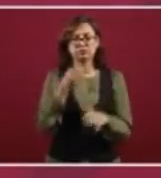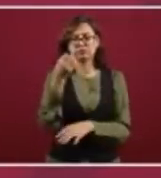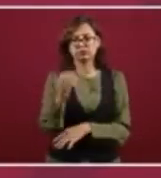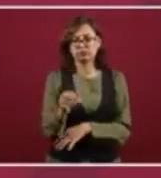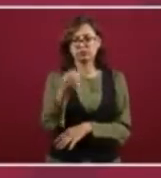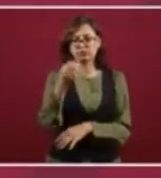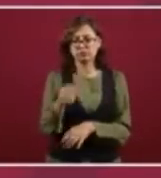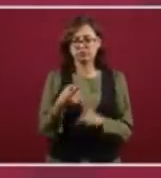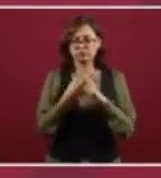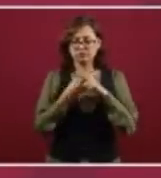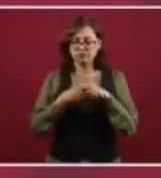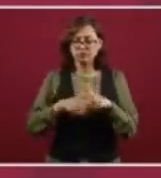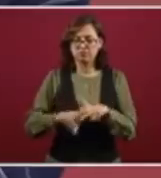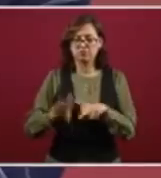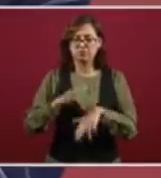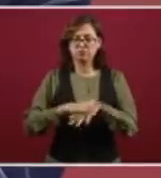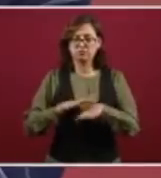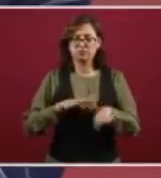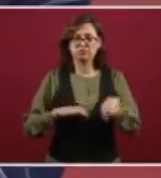se comienza a trabajar